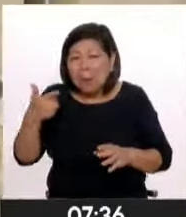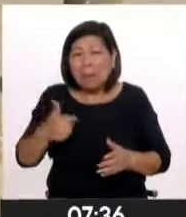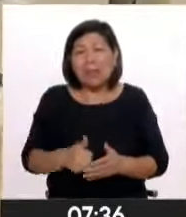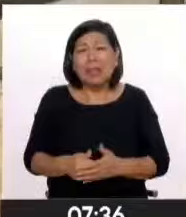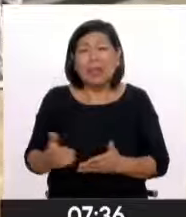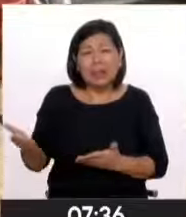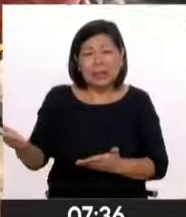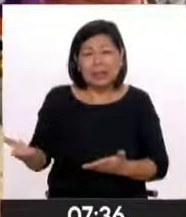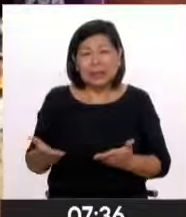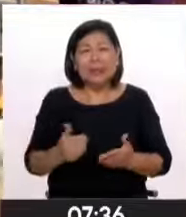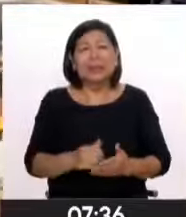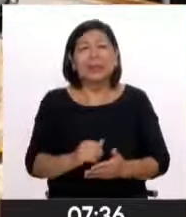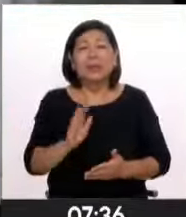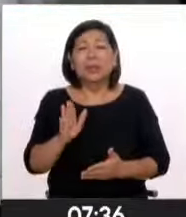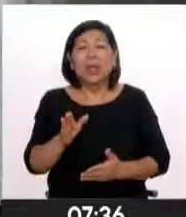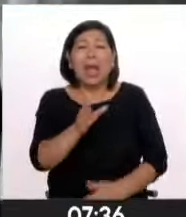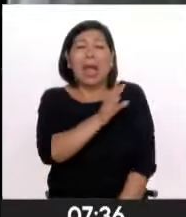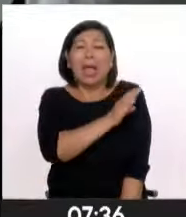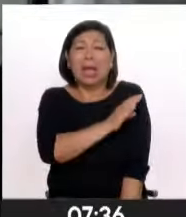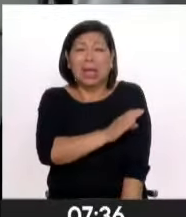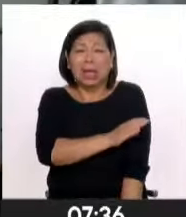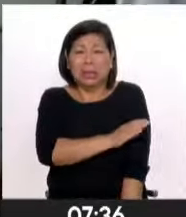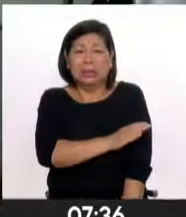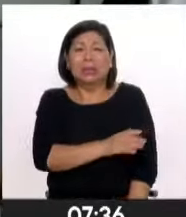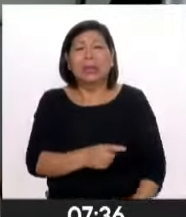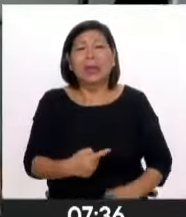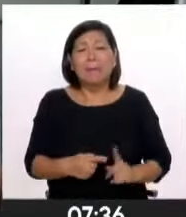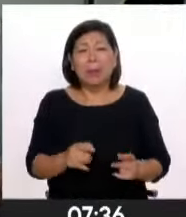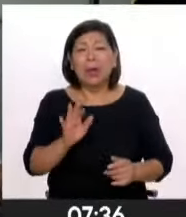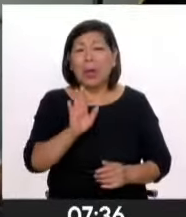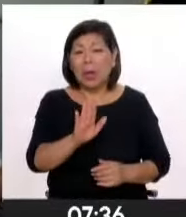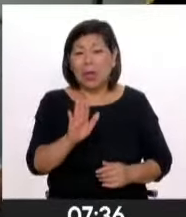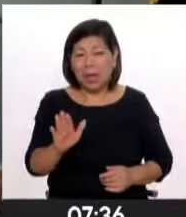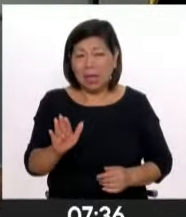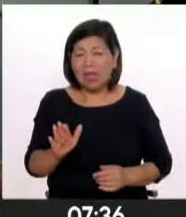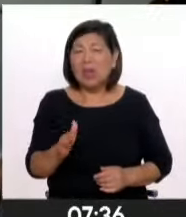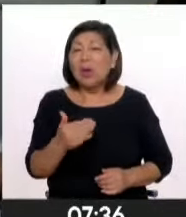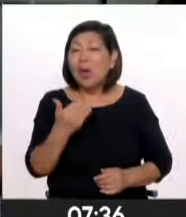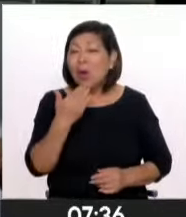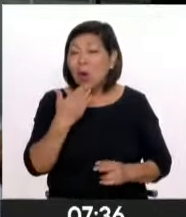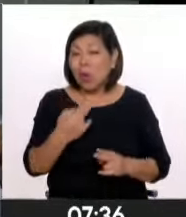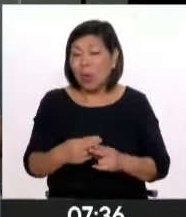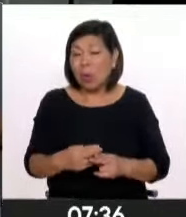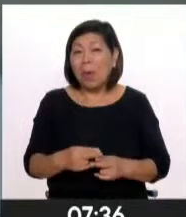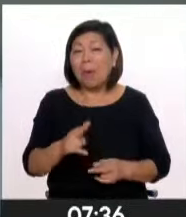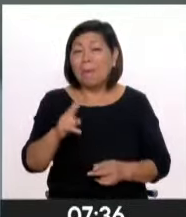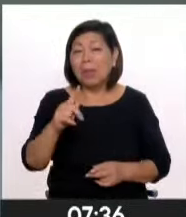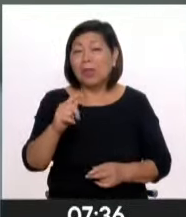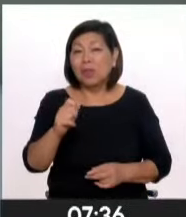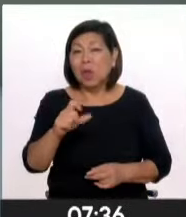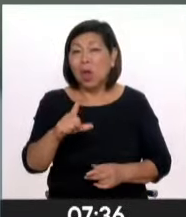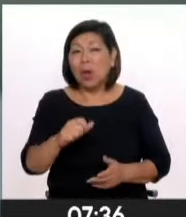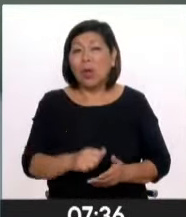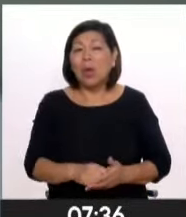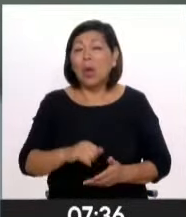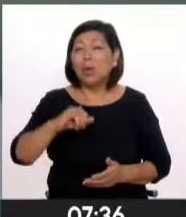fueron trasladados hasta la Clínica Jesús del Norte. Ellos fueron identificados como Víctor López,